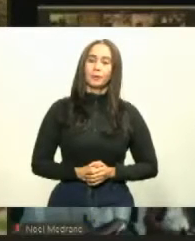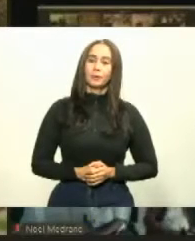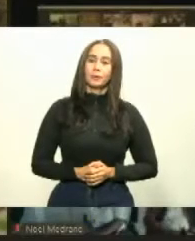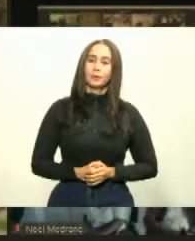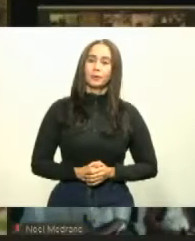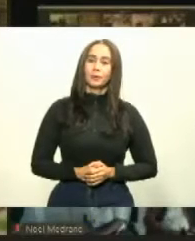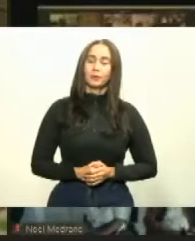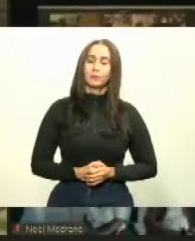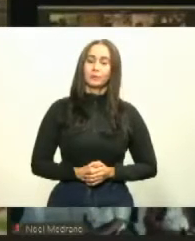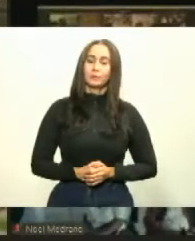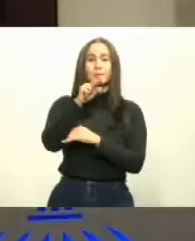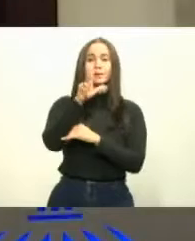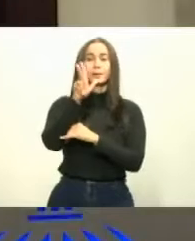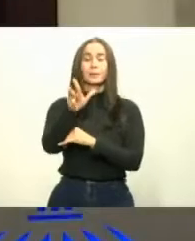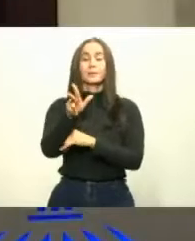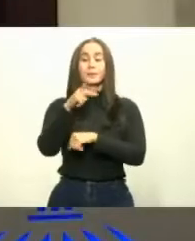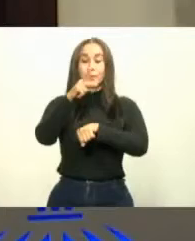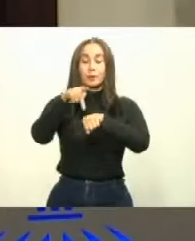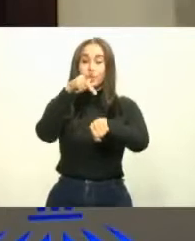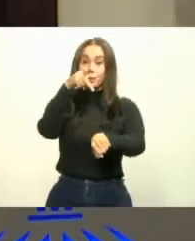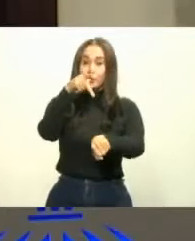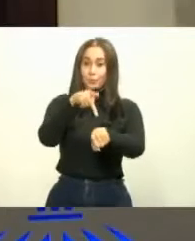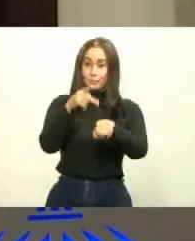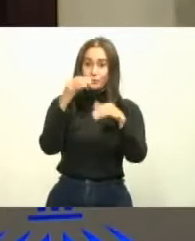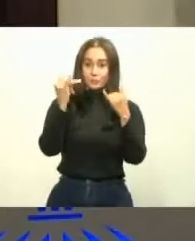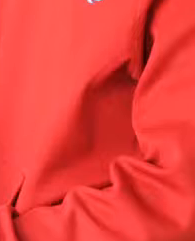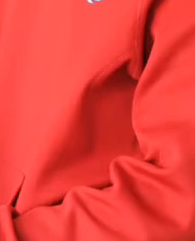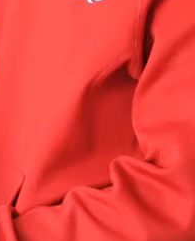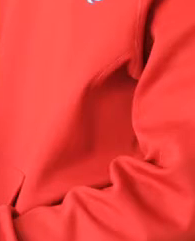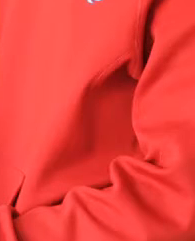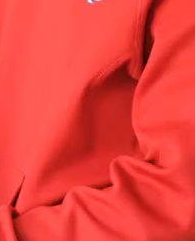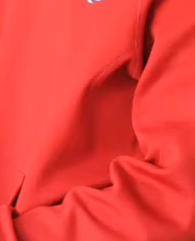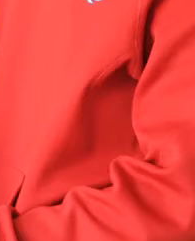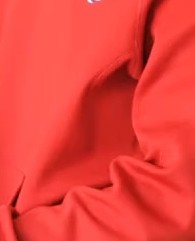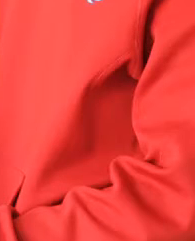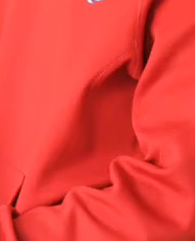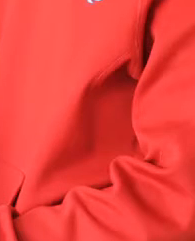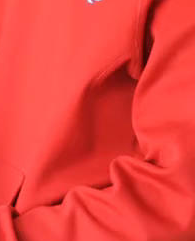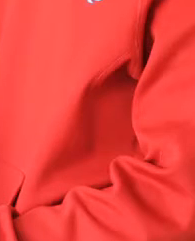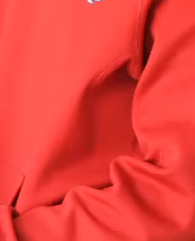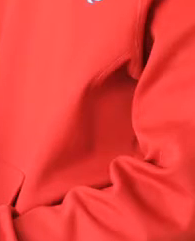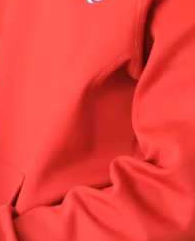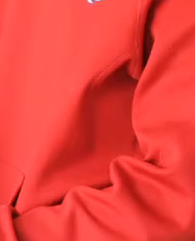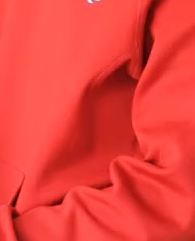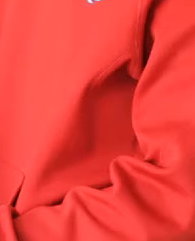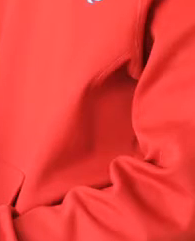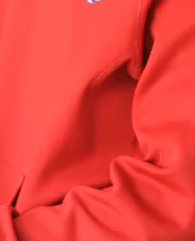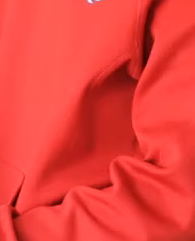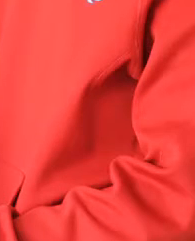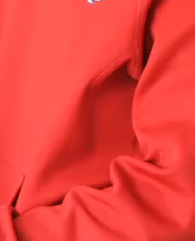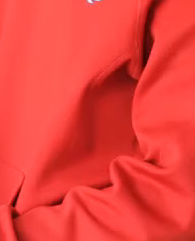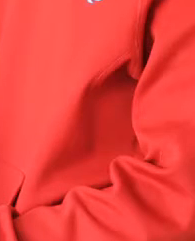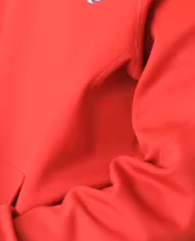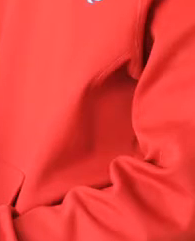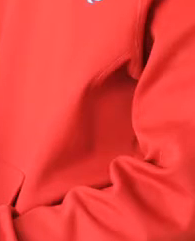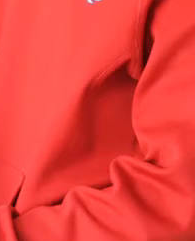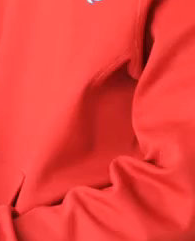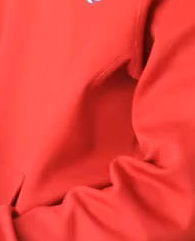gobernaciones del país, que al mismo tiempo van a recibir